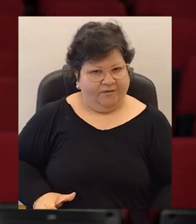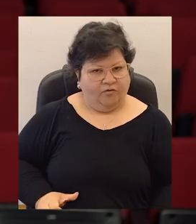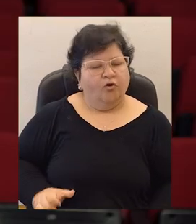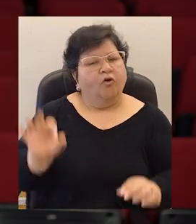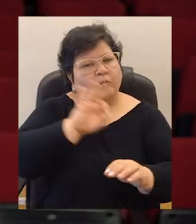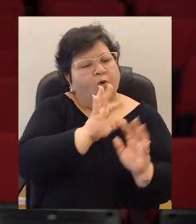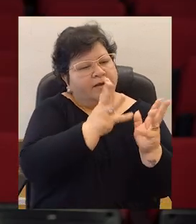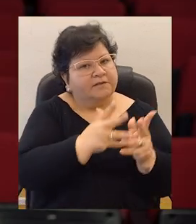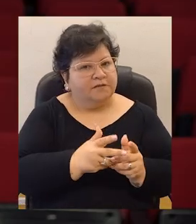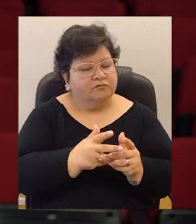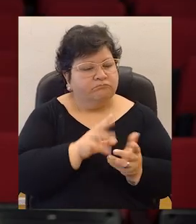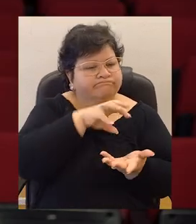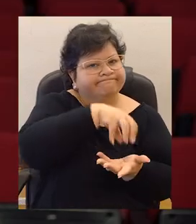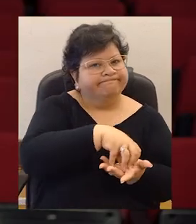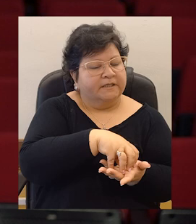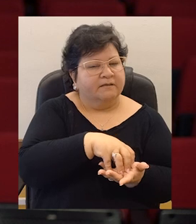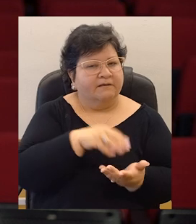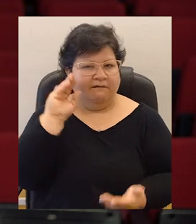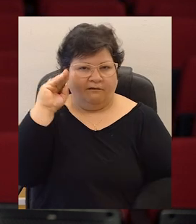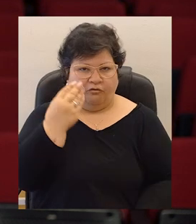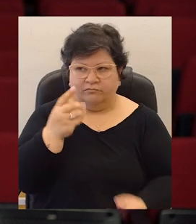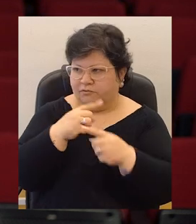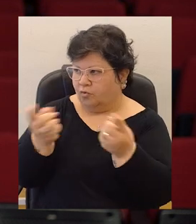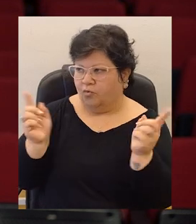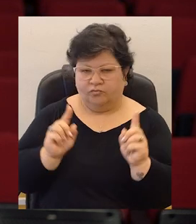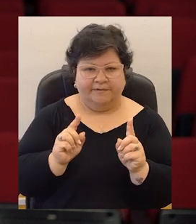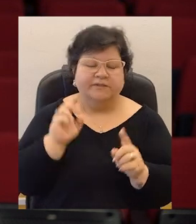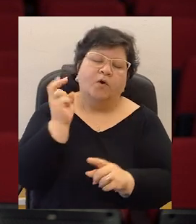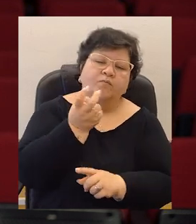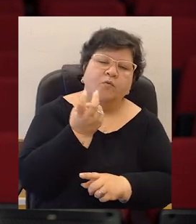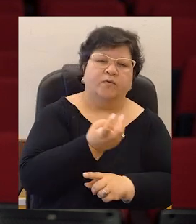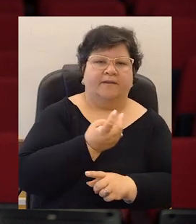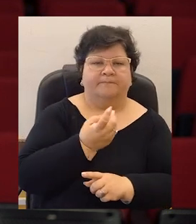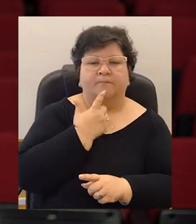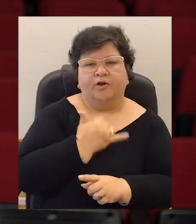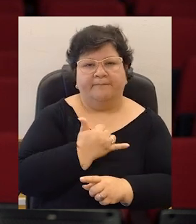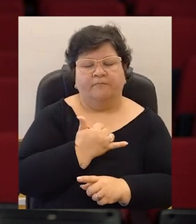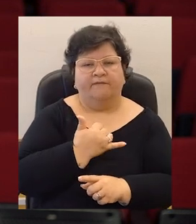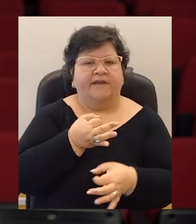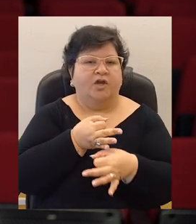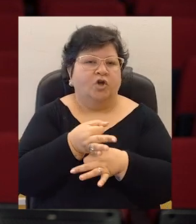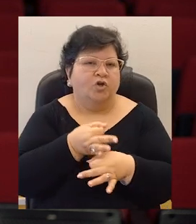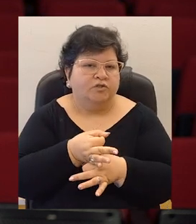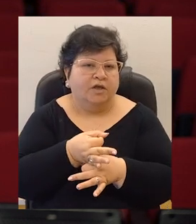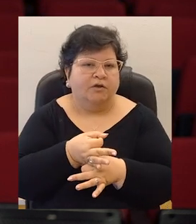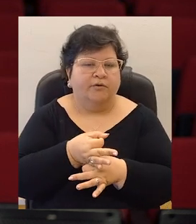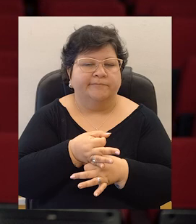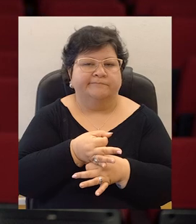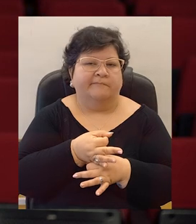organizaciones reconocidas eso es como en términos de búsquedas por ejemplo de consejos para una navegación